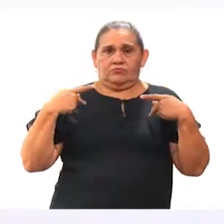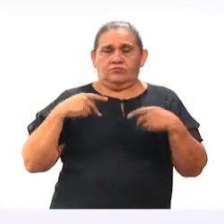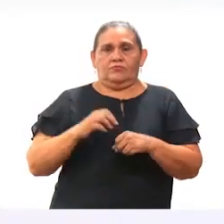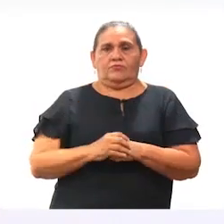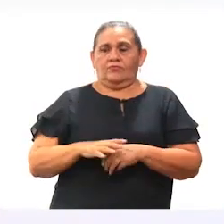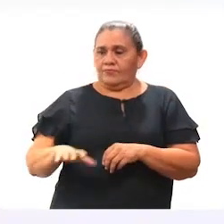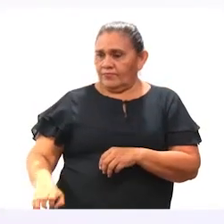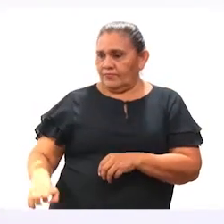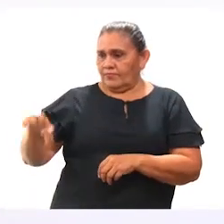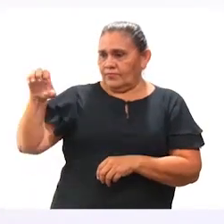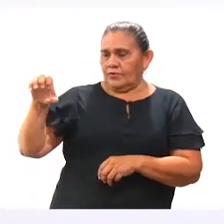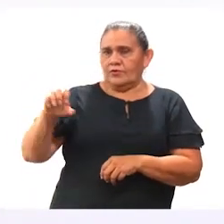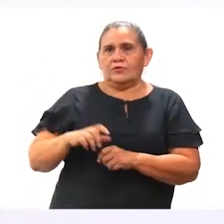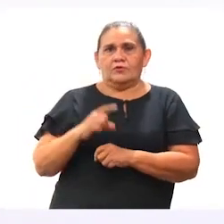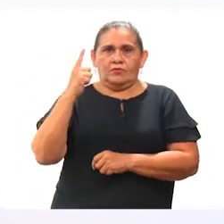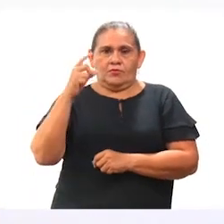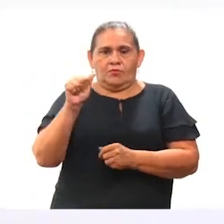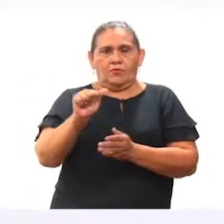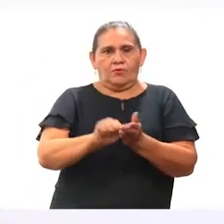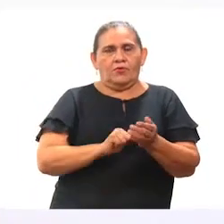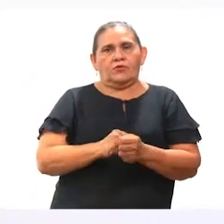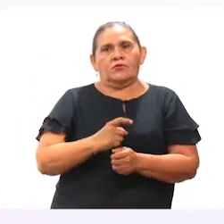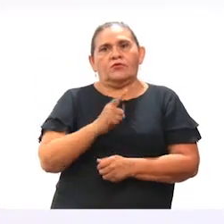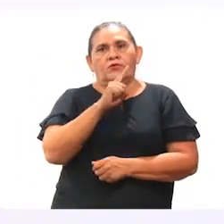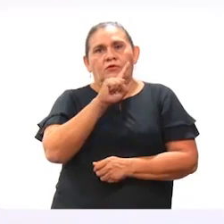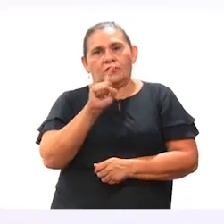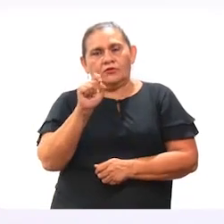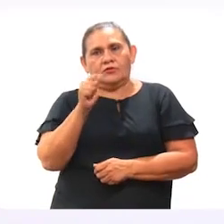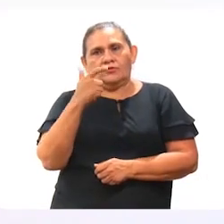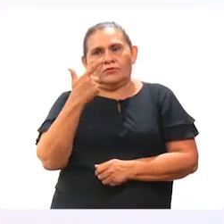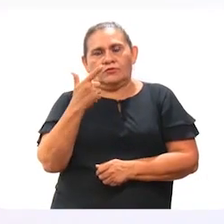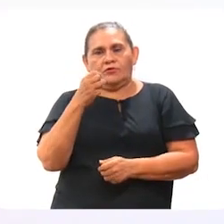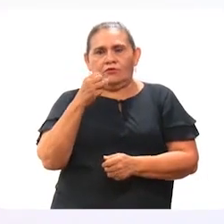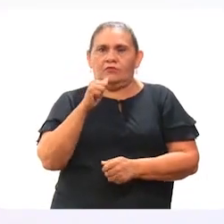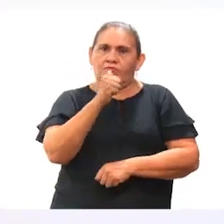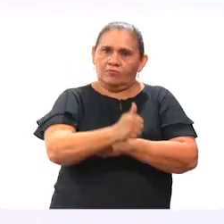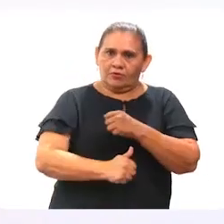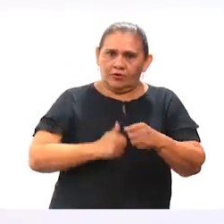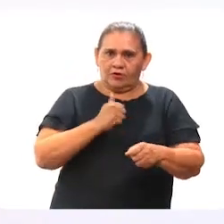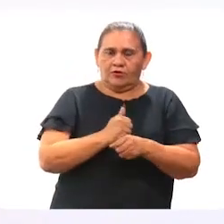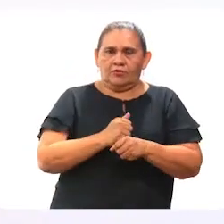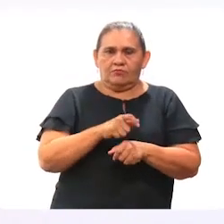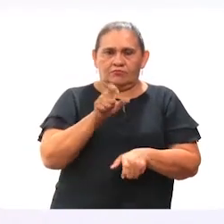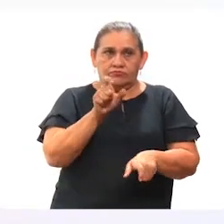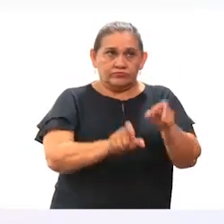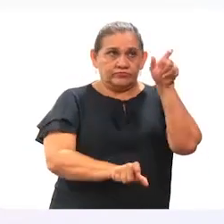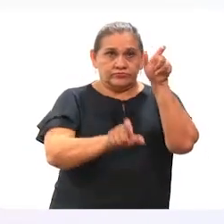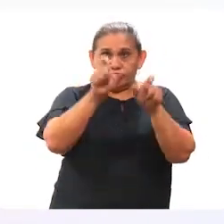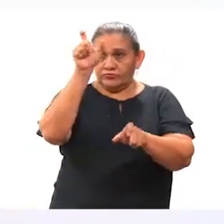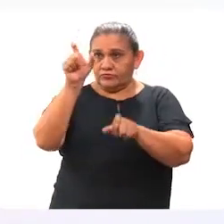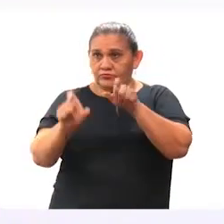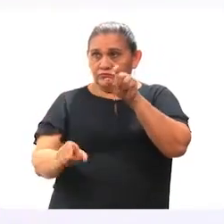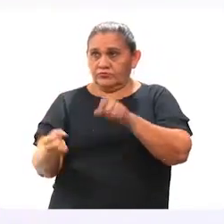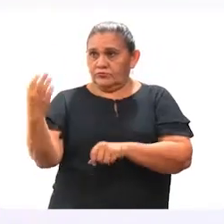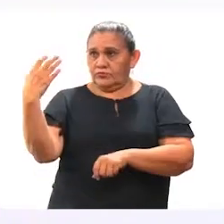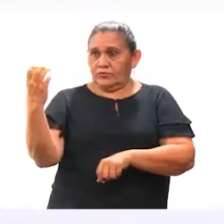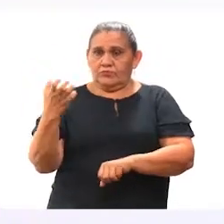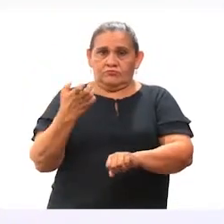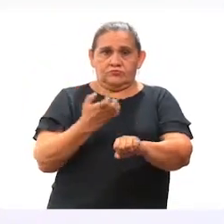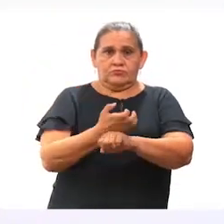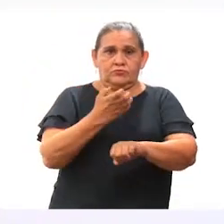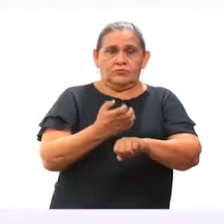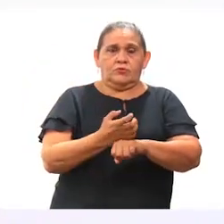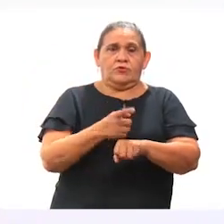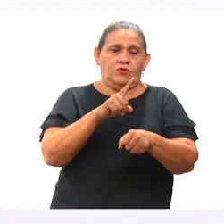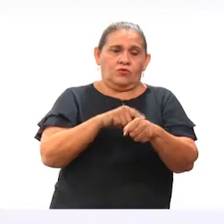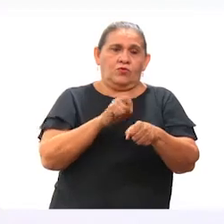rango de edad de los casos es de 1 mes a 107 años. Los indicadores semanales del Semáforo Estatal de Salud